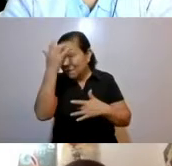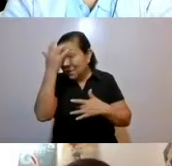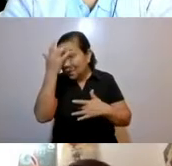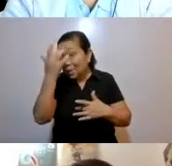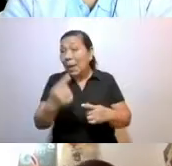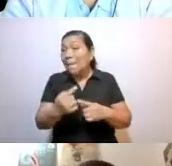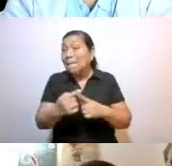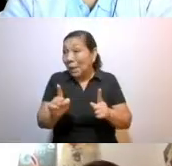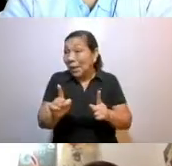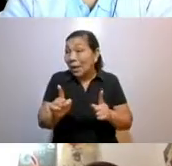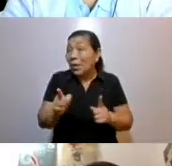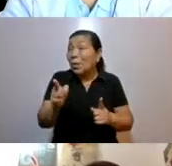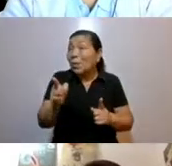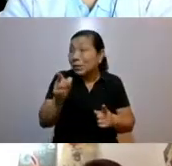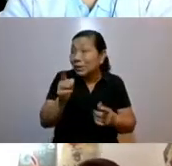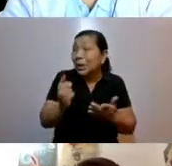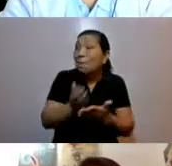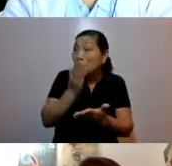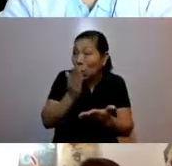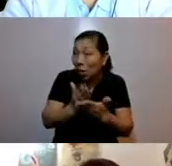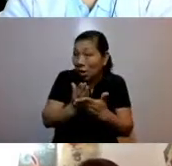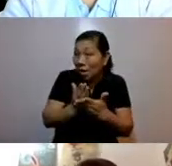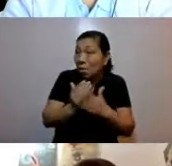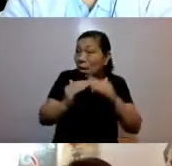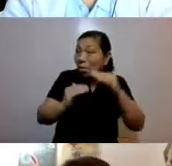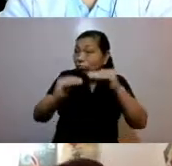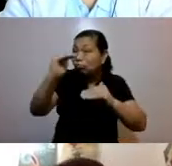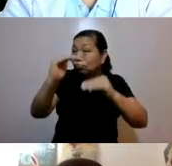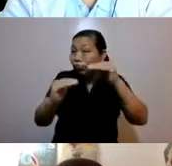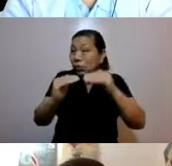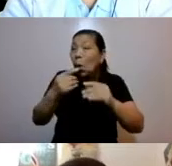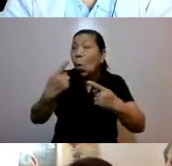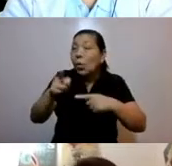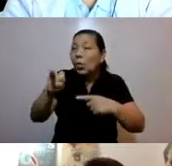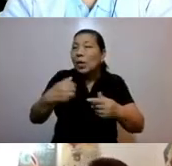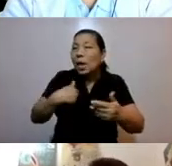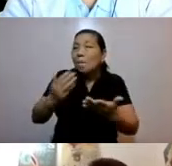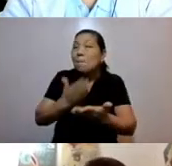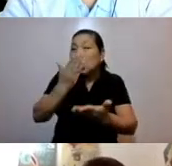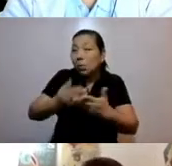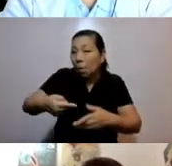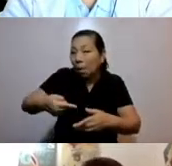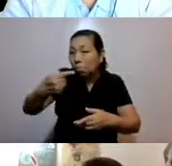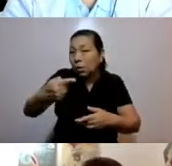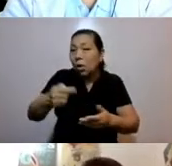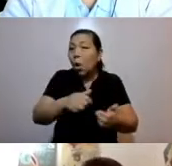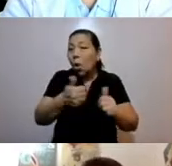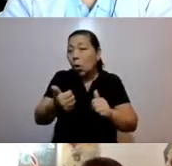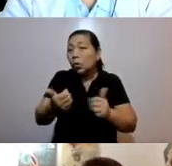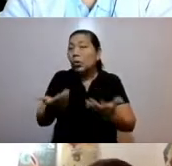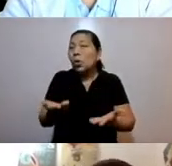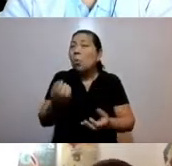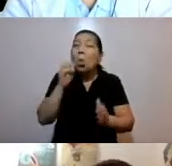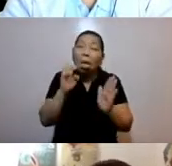enfermedades que producen en mayor o menor grado un problema de erección. Y otras enfermedades sistémicas,